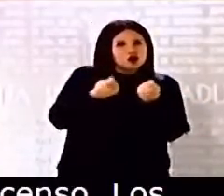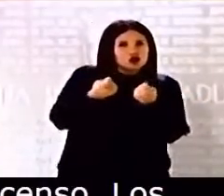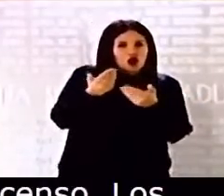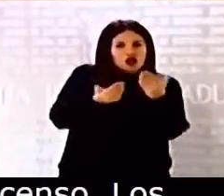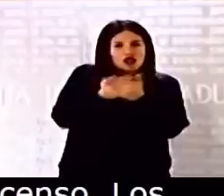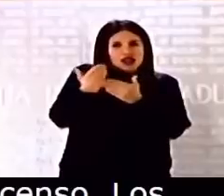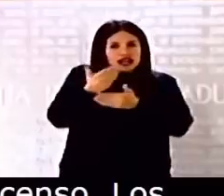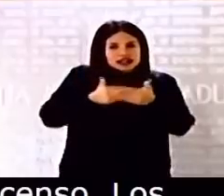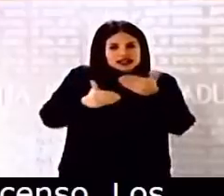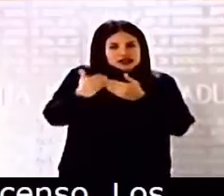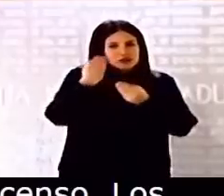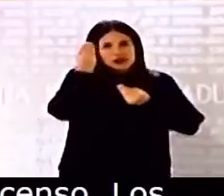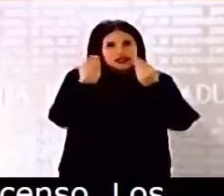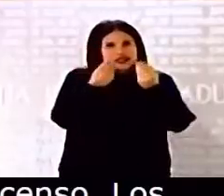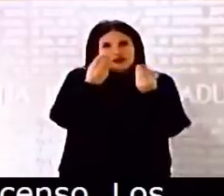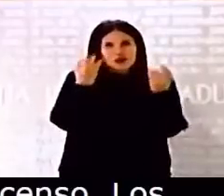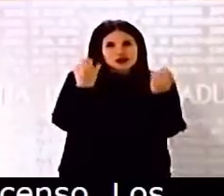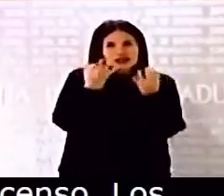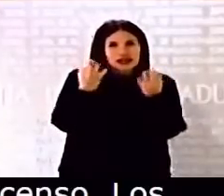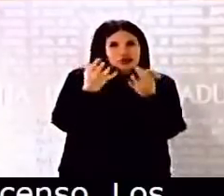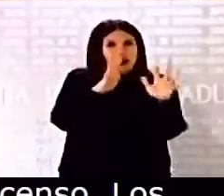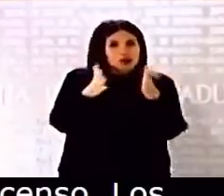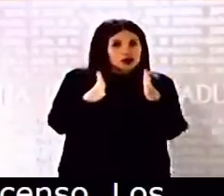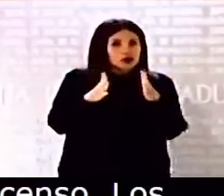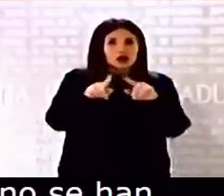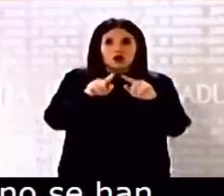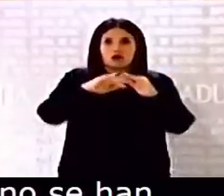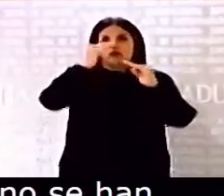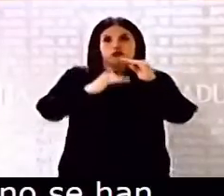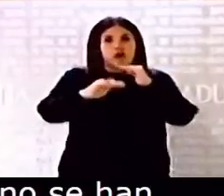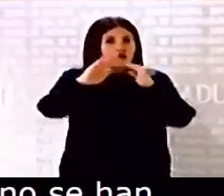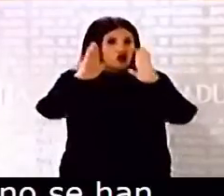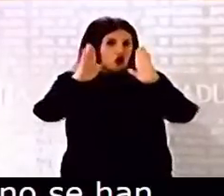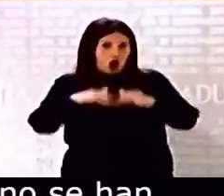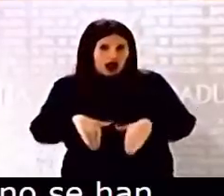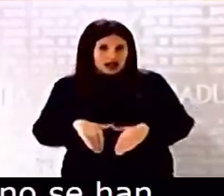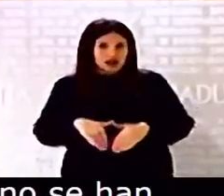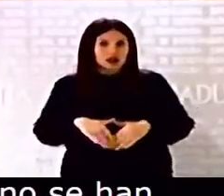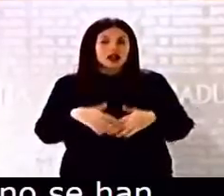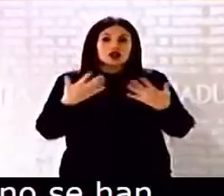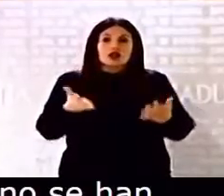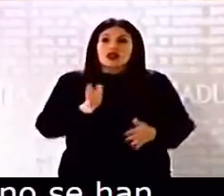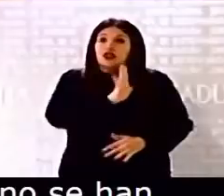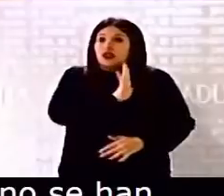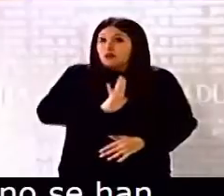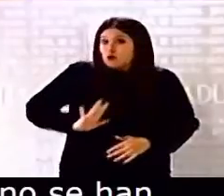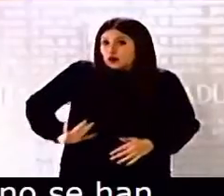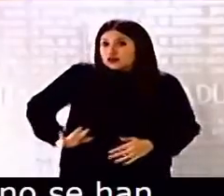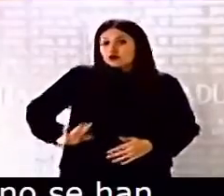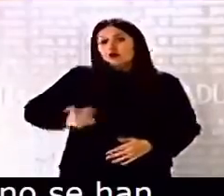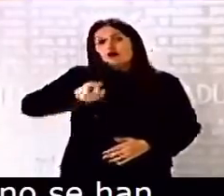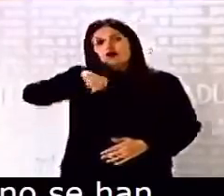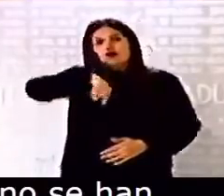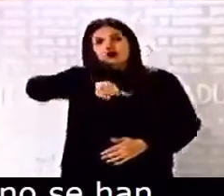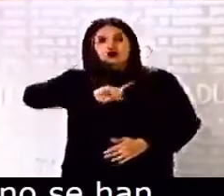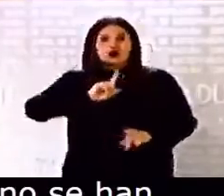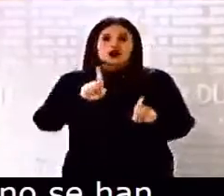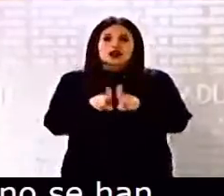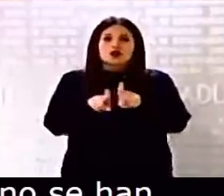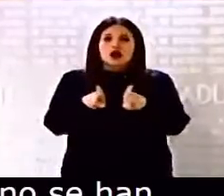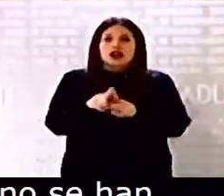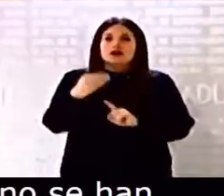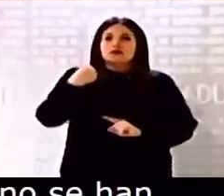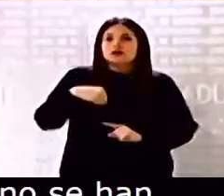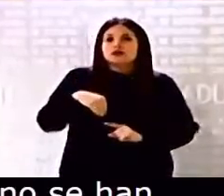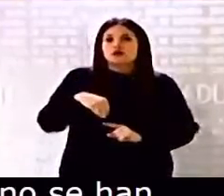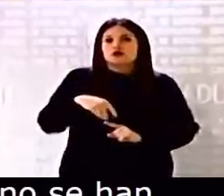con lo cual descartamos en primera instancia o por lo menos de momento,